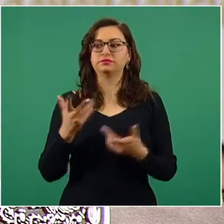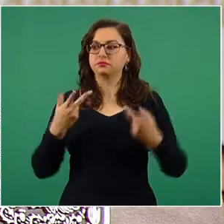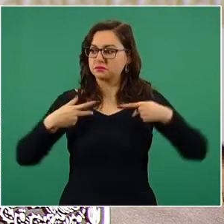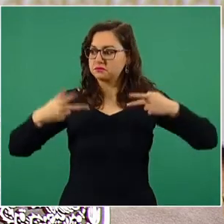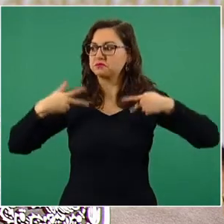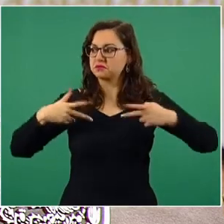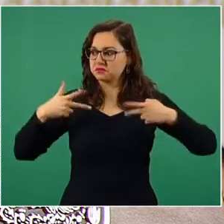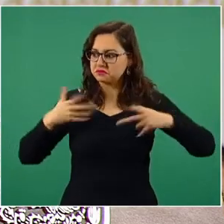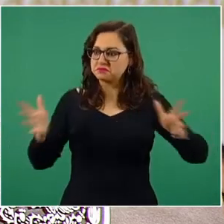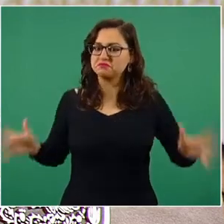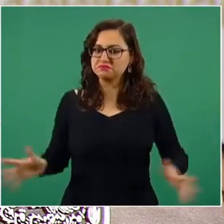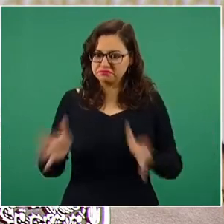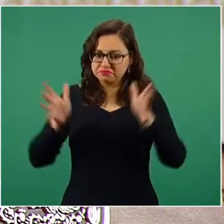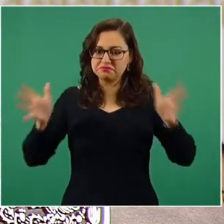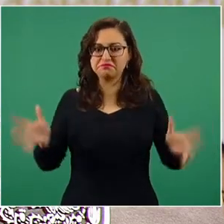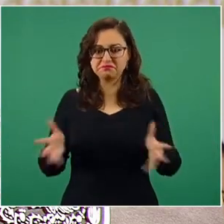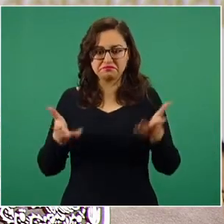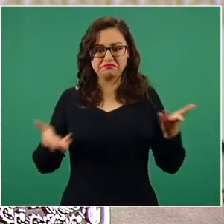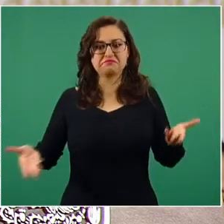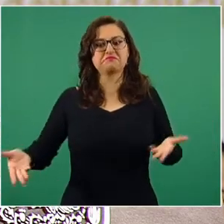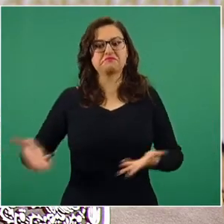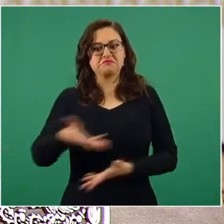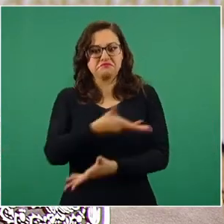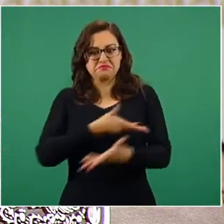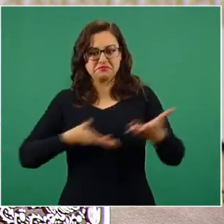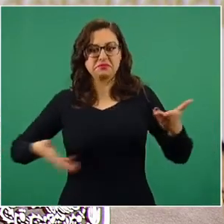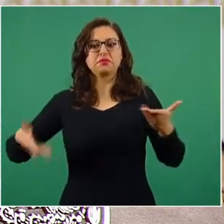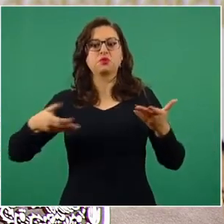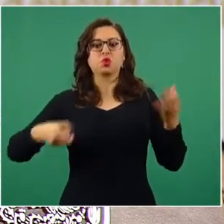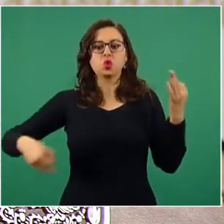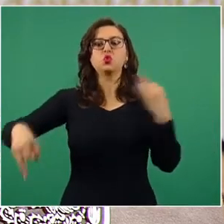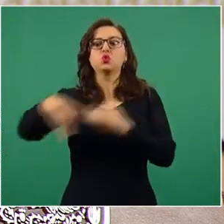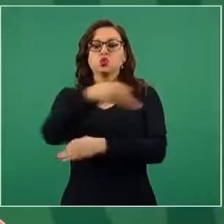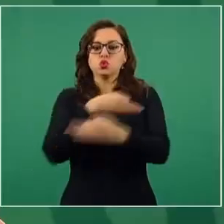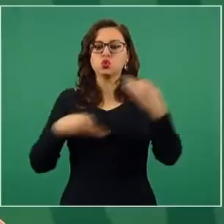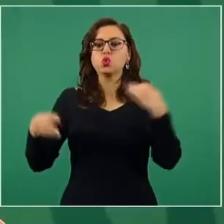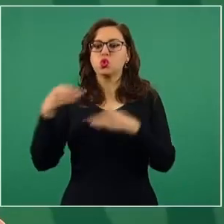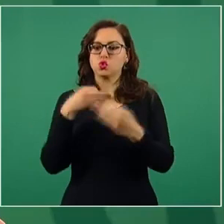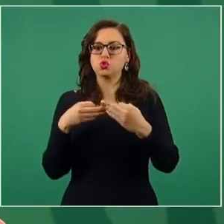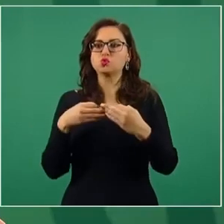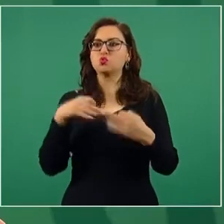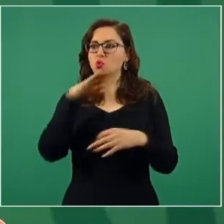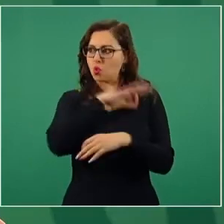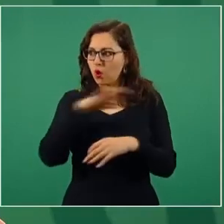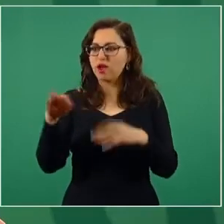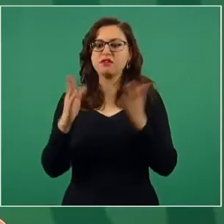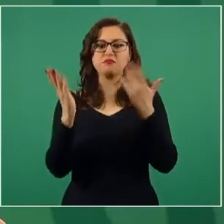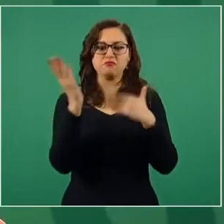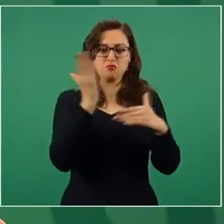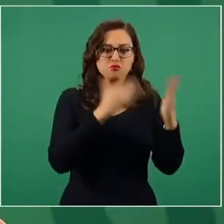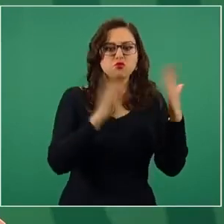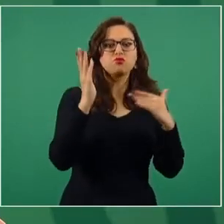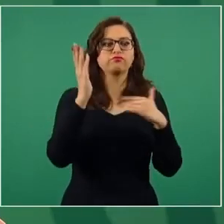social, que podamos todos ascender en la escala social,